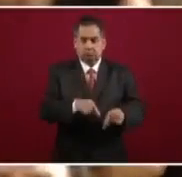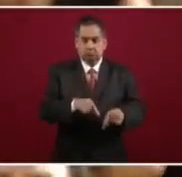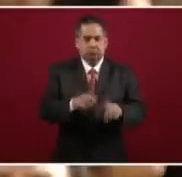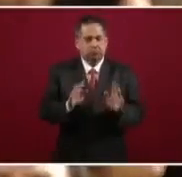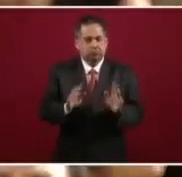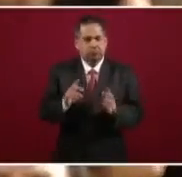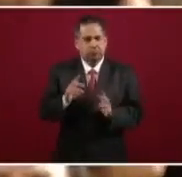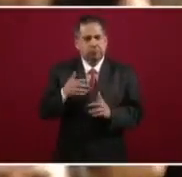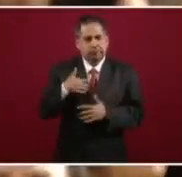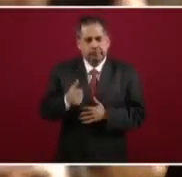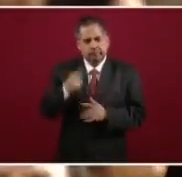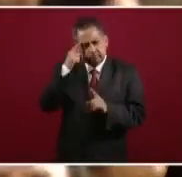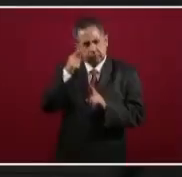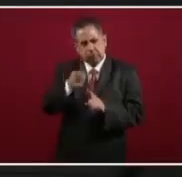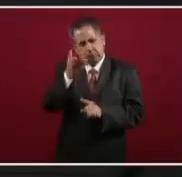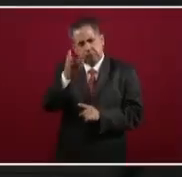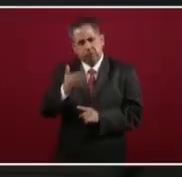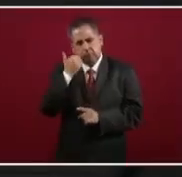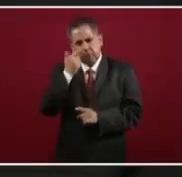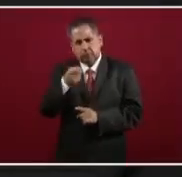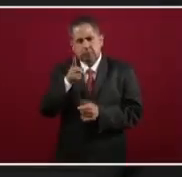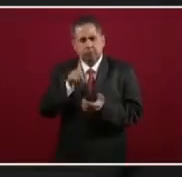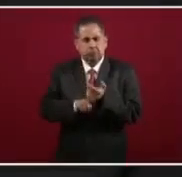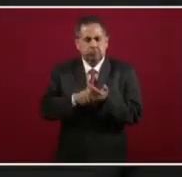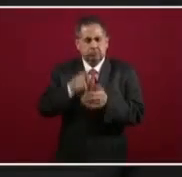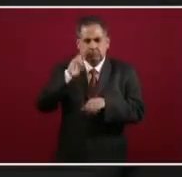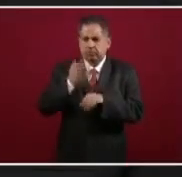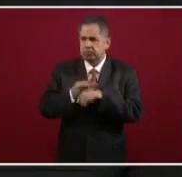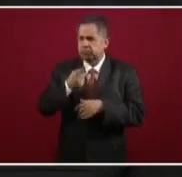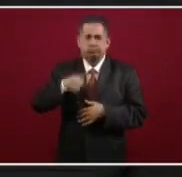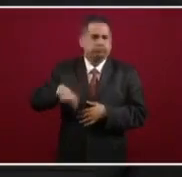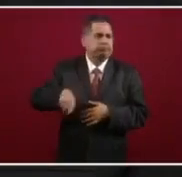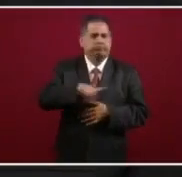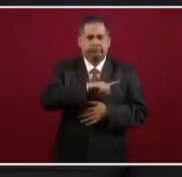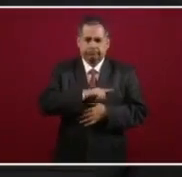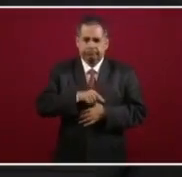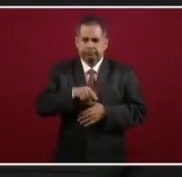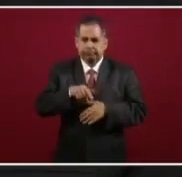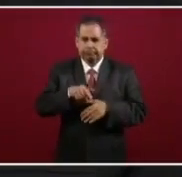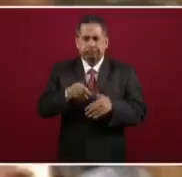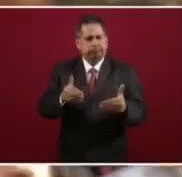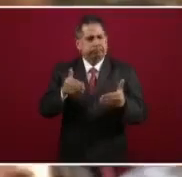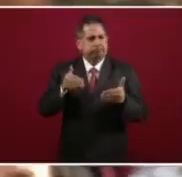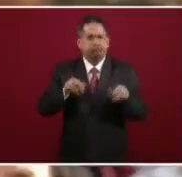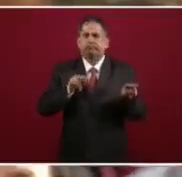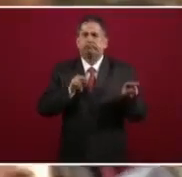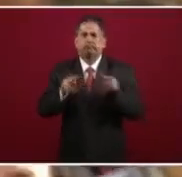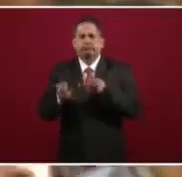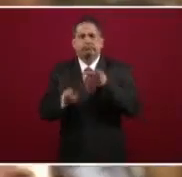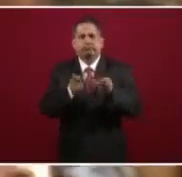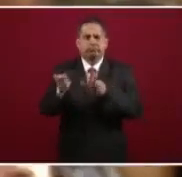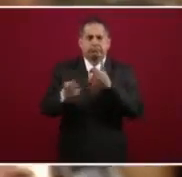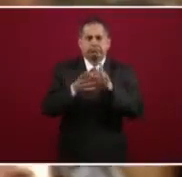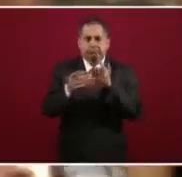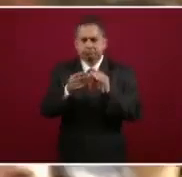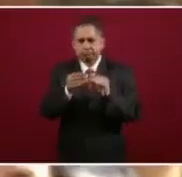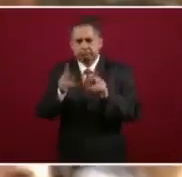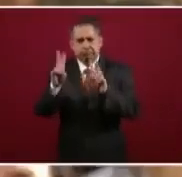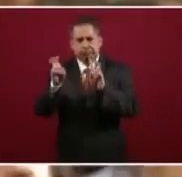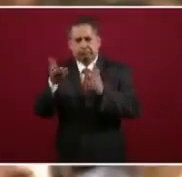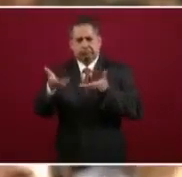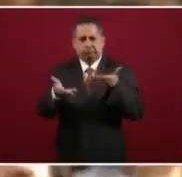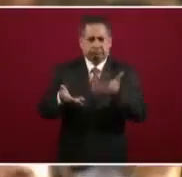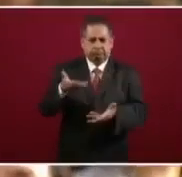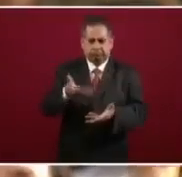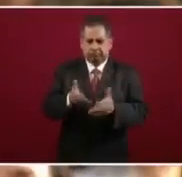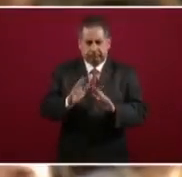fue la intención suya sino más bien responsabilidad de quienes se dedican de este lado a ponerle ese tipo de temas en la